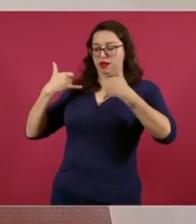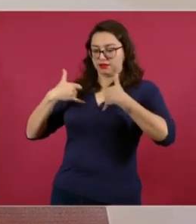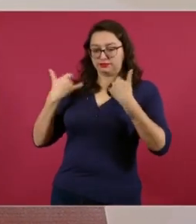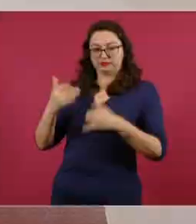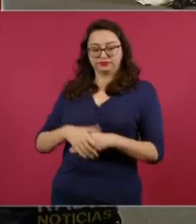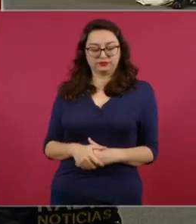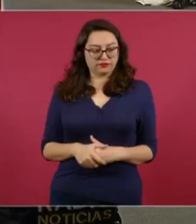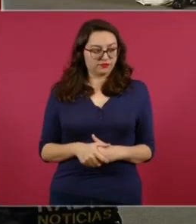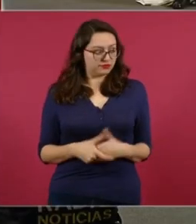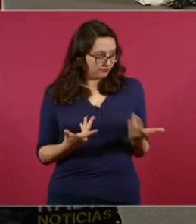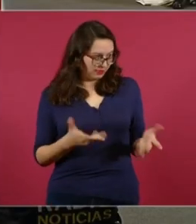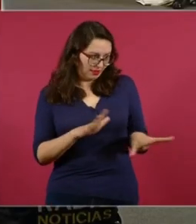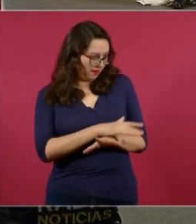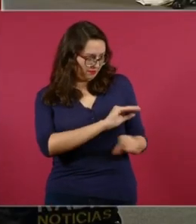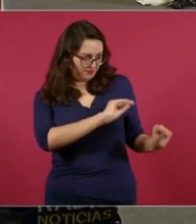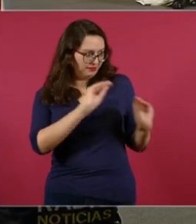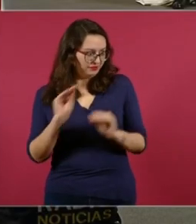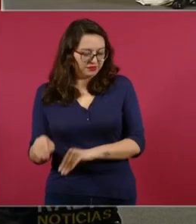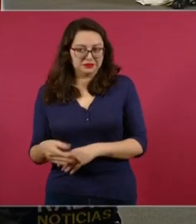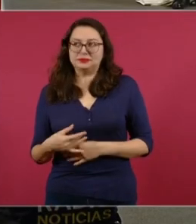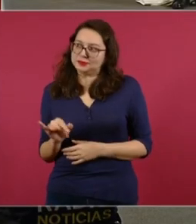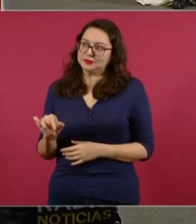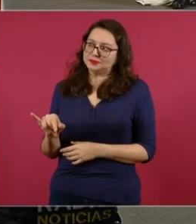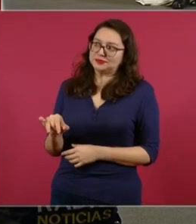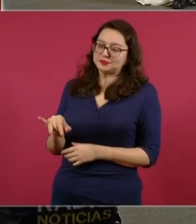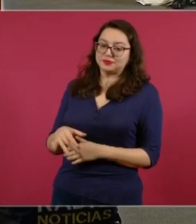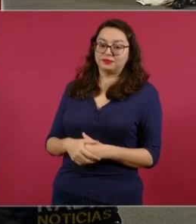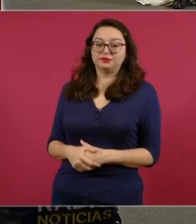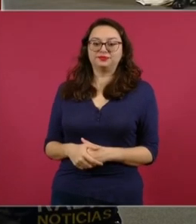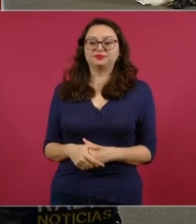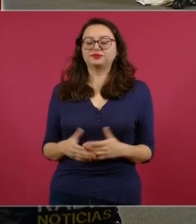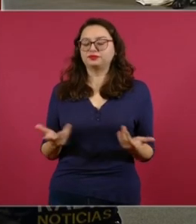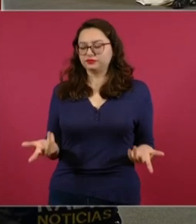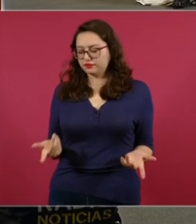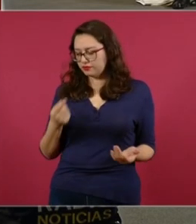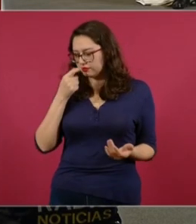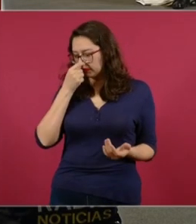¿cómo se le llama eso? En la religión es.